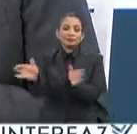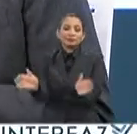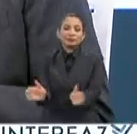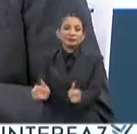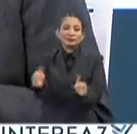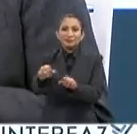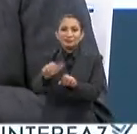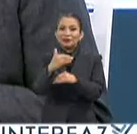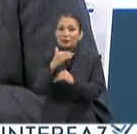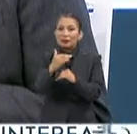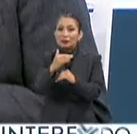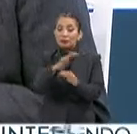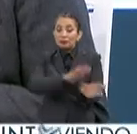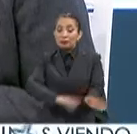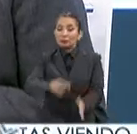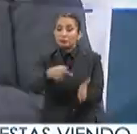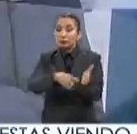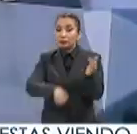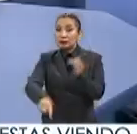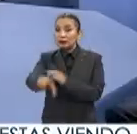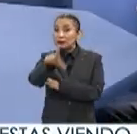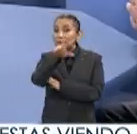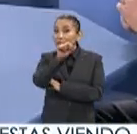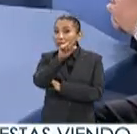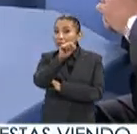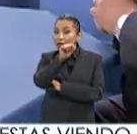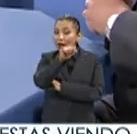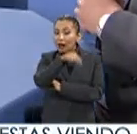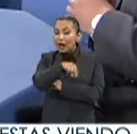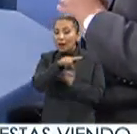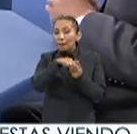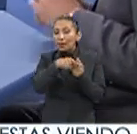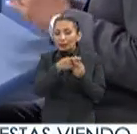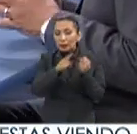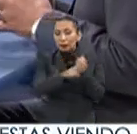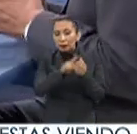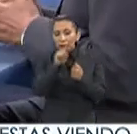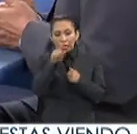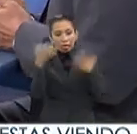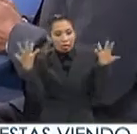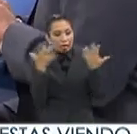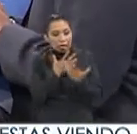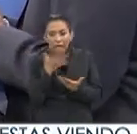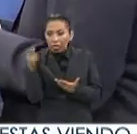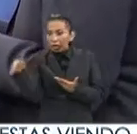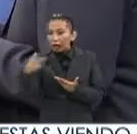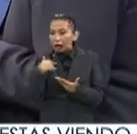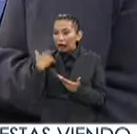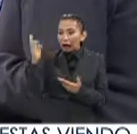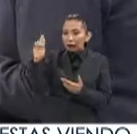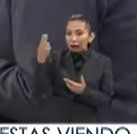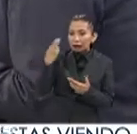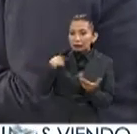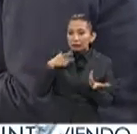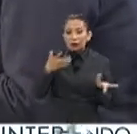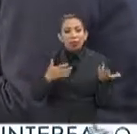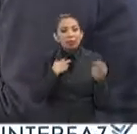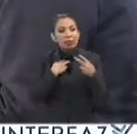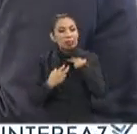claro. En los años 70 es cuando empieza realmente el problema serio para las instituciones de educación superior en